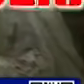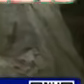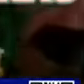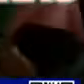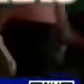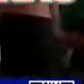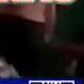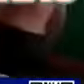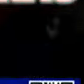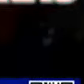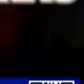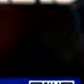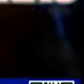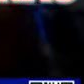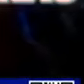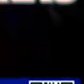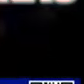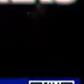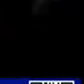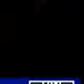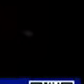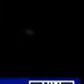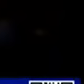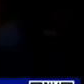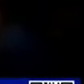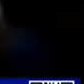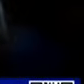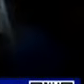¿Tradiciones nuestras o costumbres extranjeras?